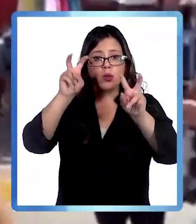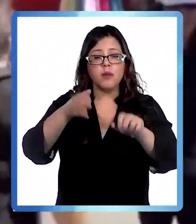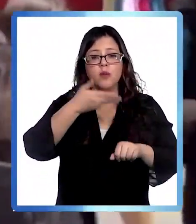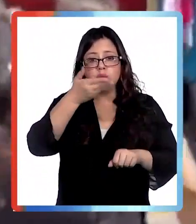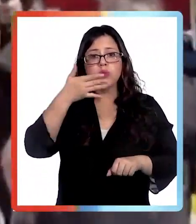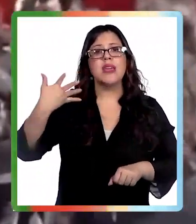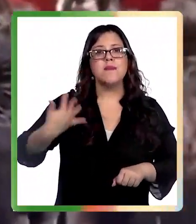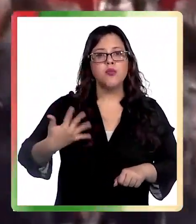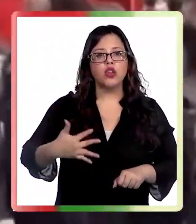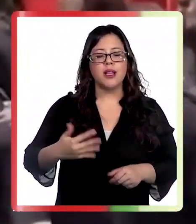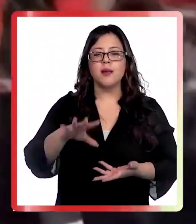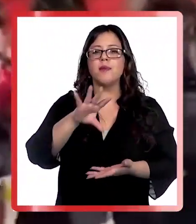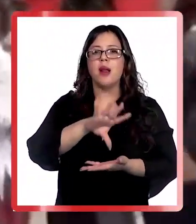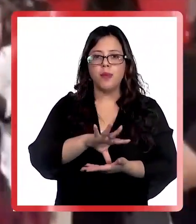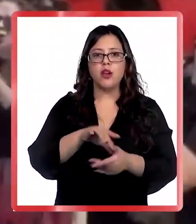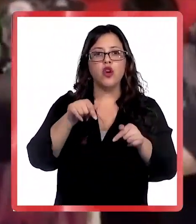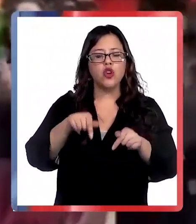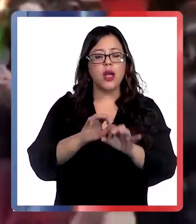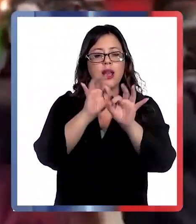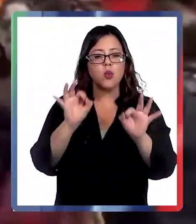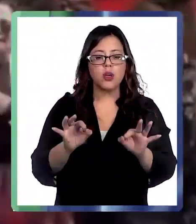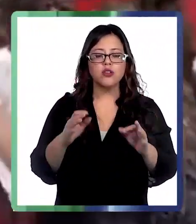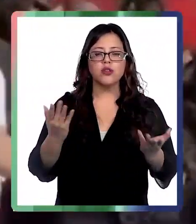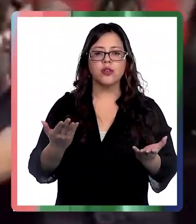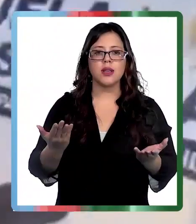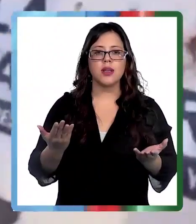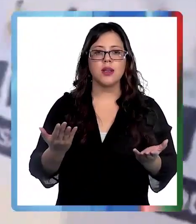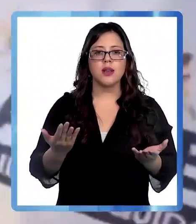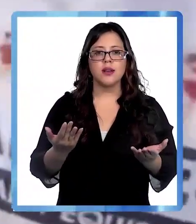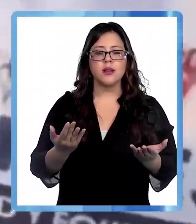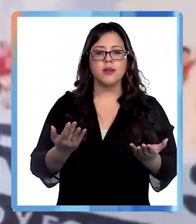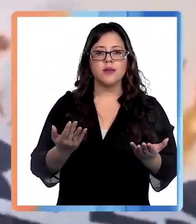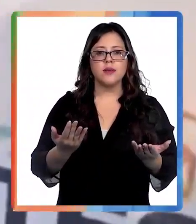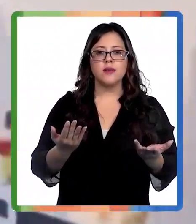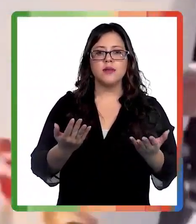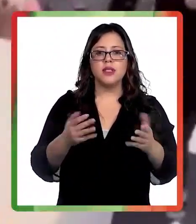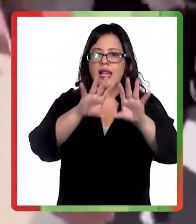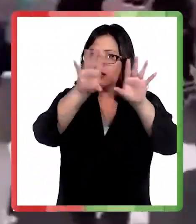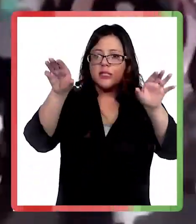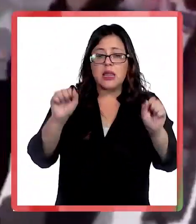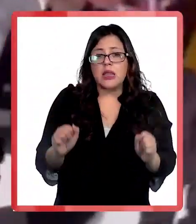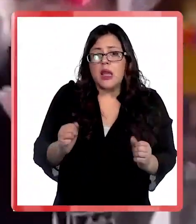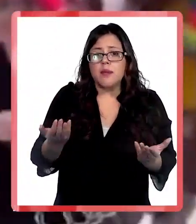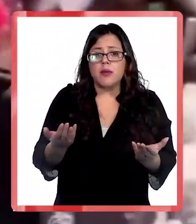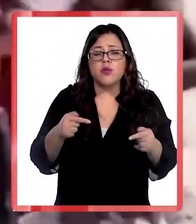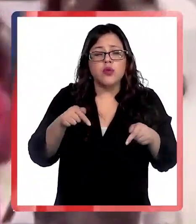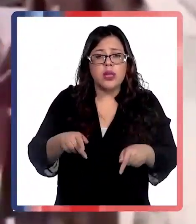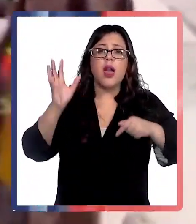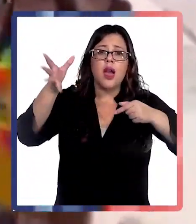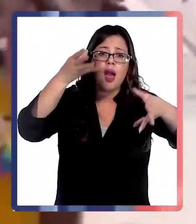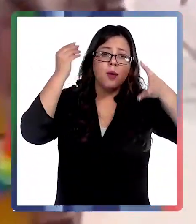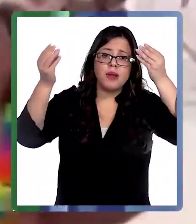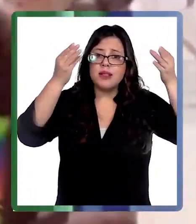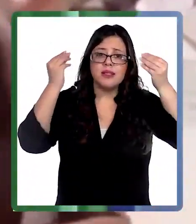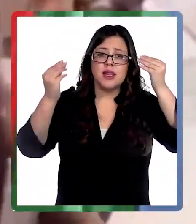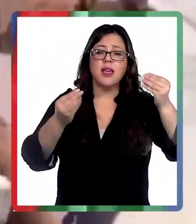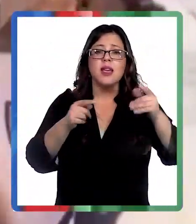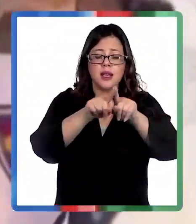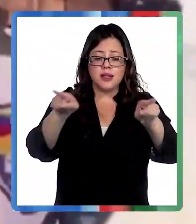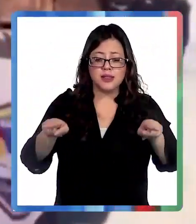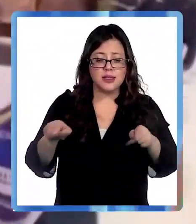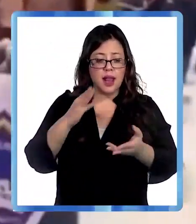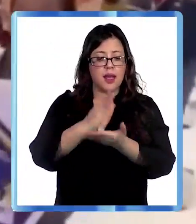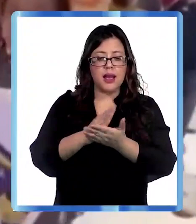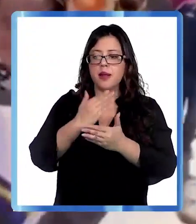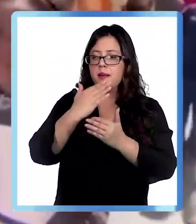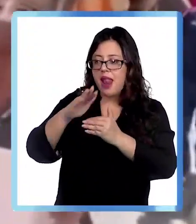hay un mensaje país. Hoy día la educación es algo bastante sistémico. Hoy día los aprendizajes se generan tanto en